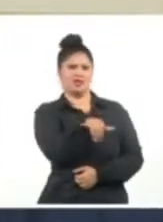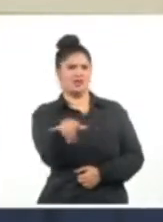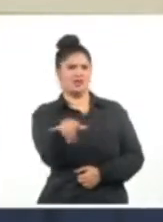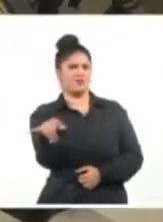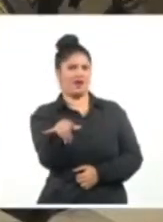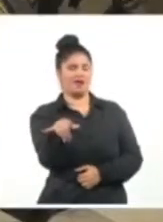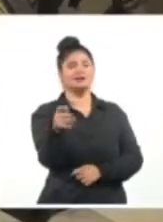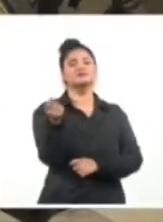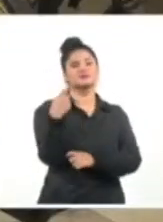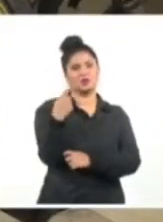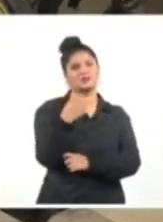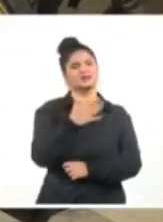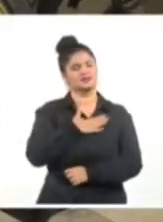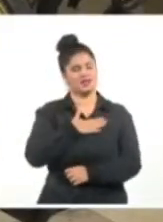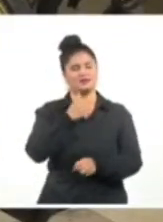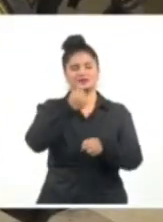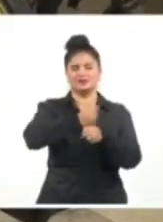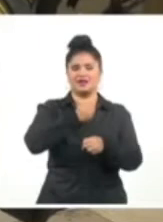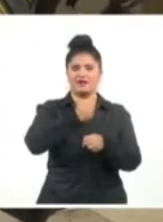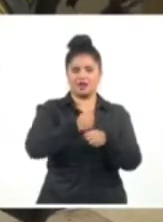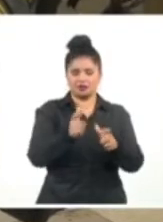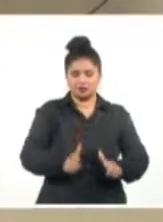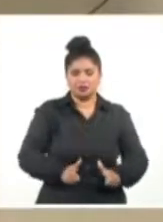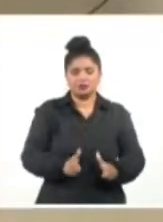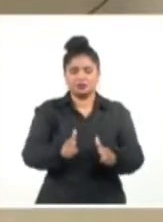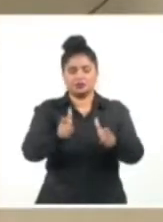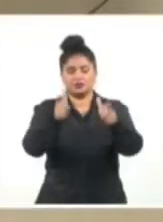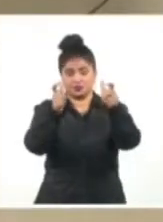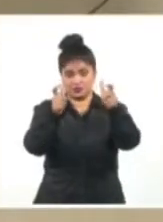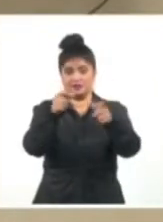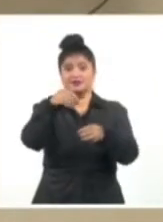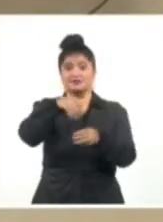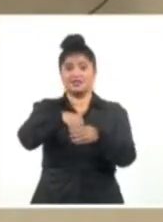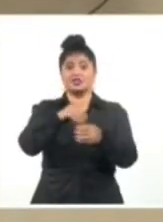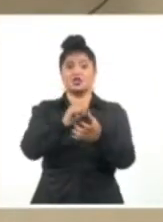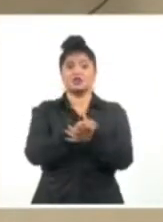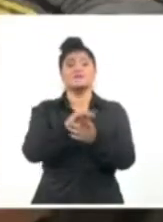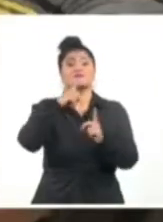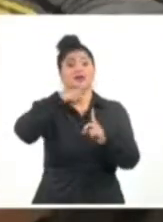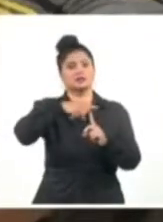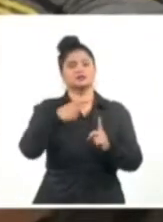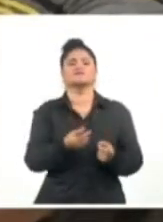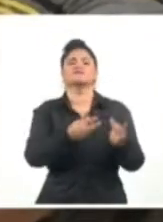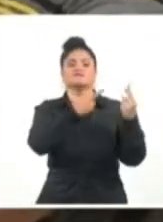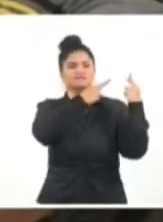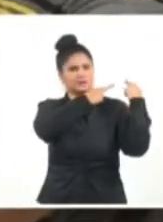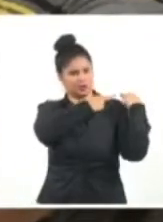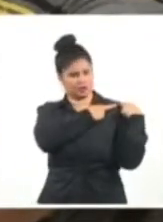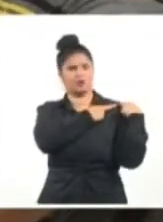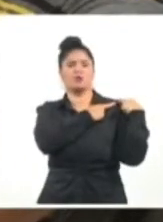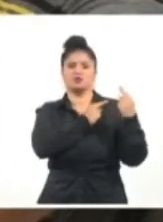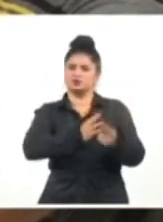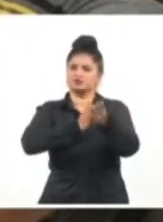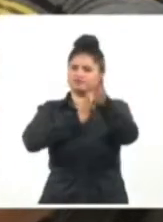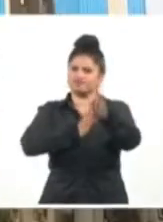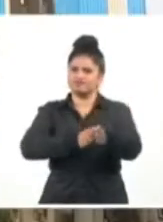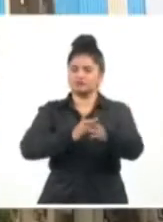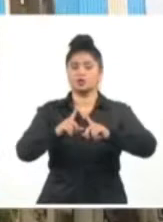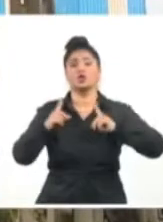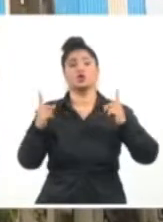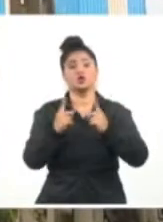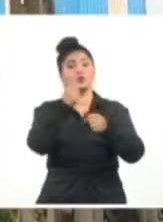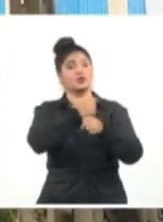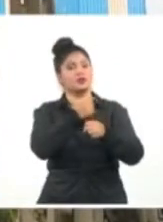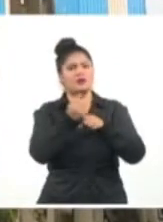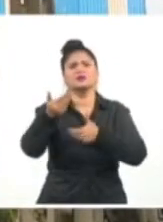lo que hacemos. Trabajar en la Guitera se entraña un alto compromiso y responsabilidad. Su colectivo saca experiencias de los momentos más